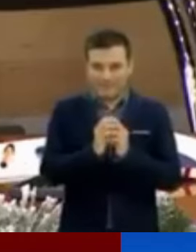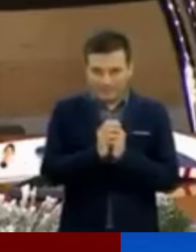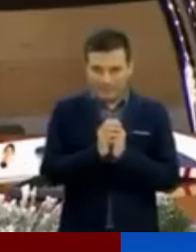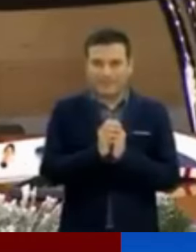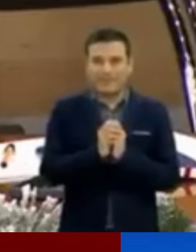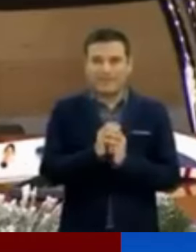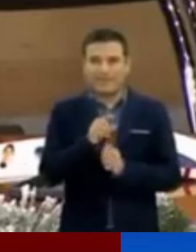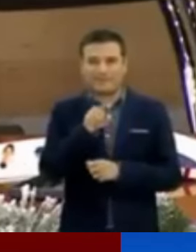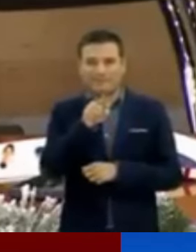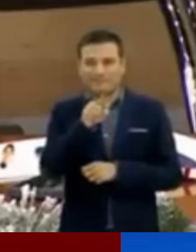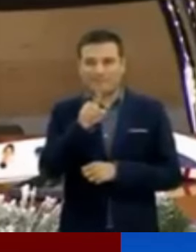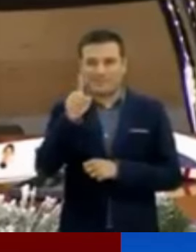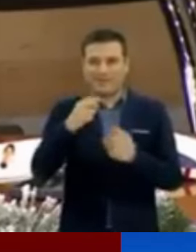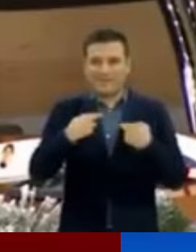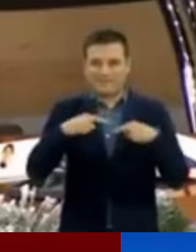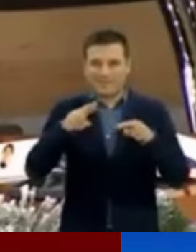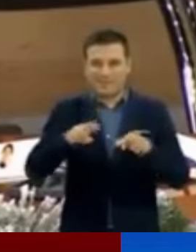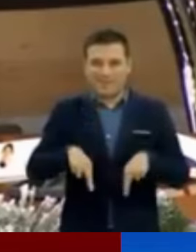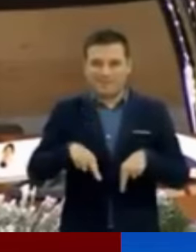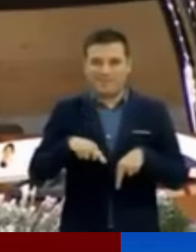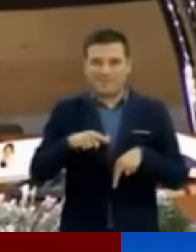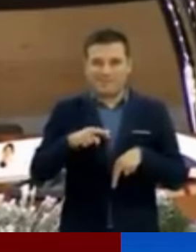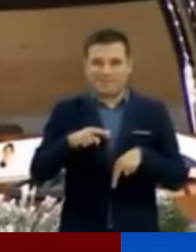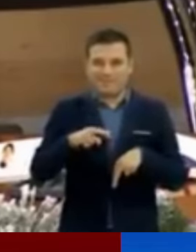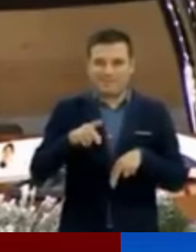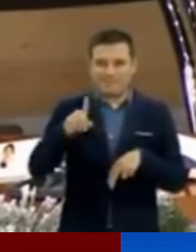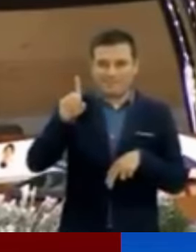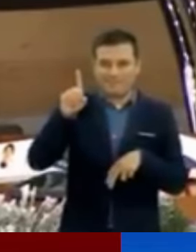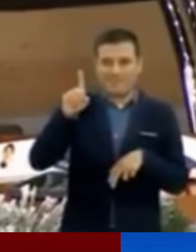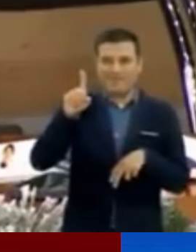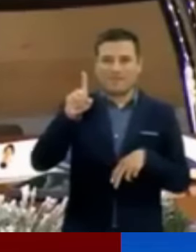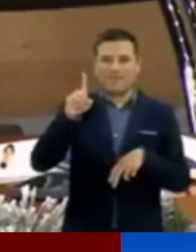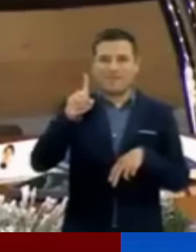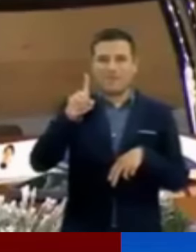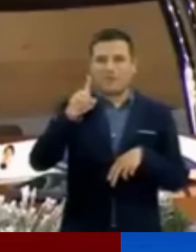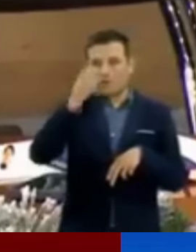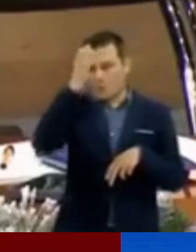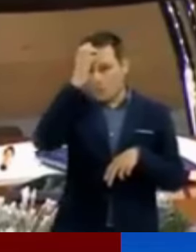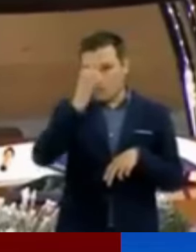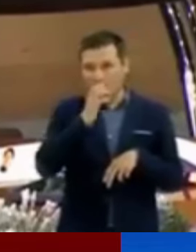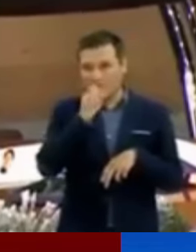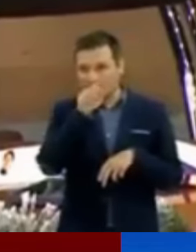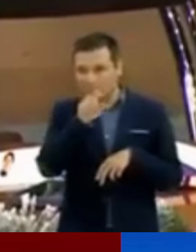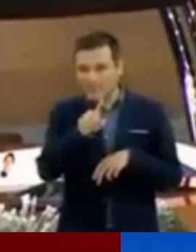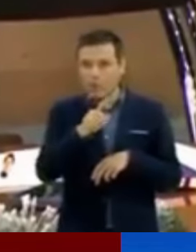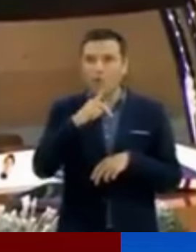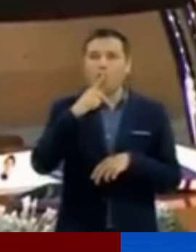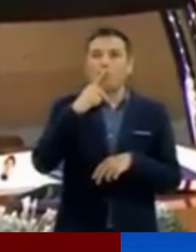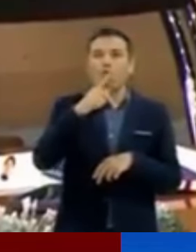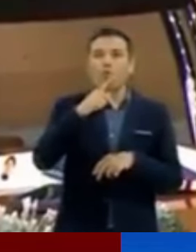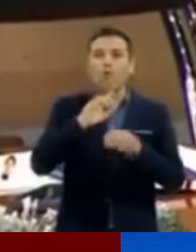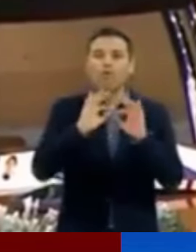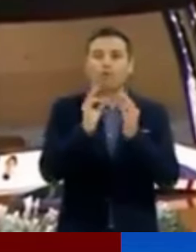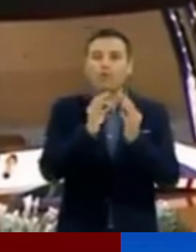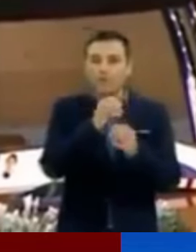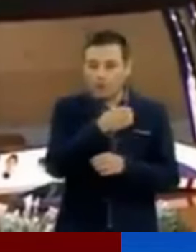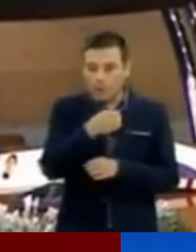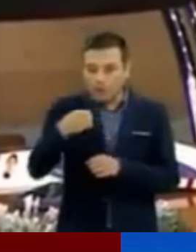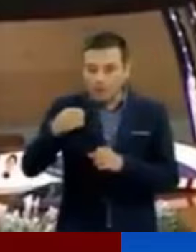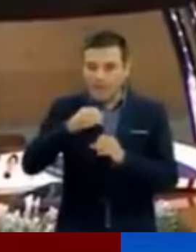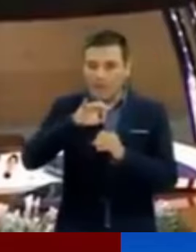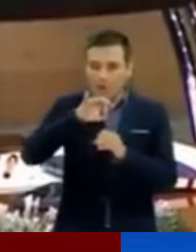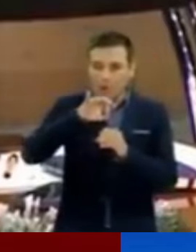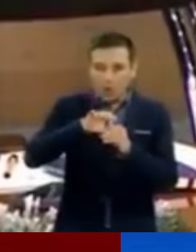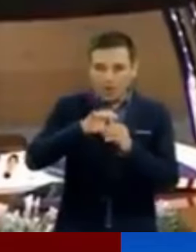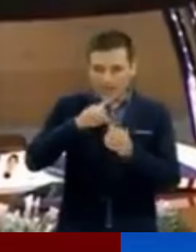ahora quieren proteger en Coahuila, las cadenas de custodia, la manera en que se contaron los votos y las actas en